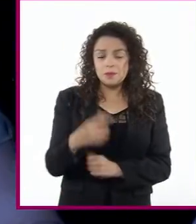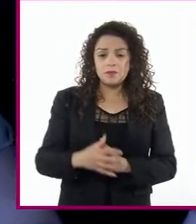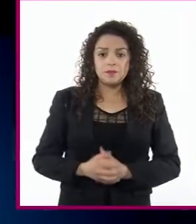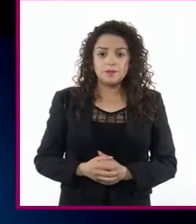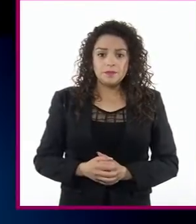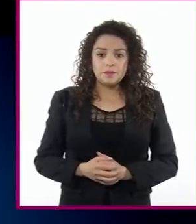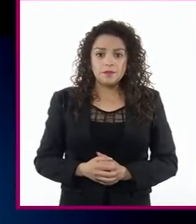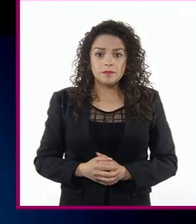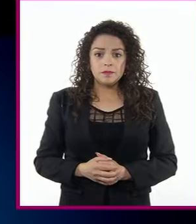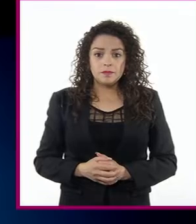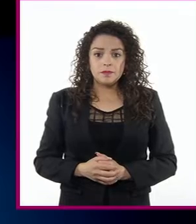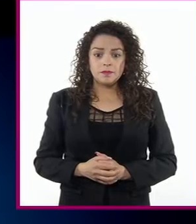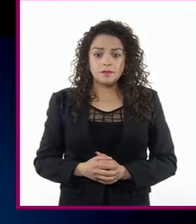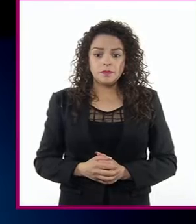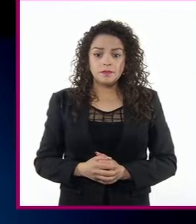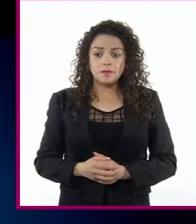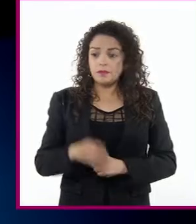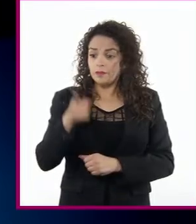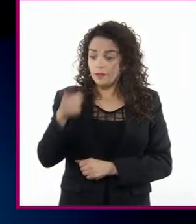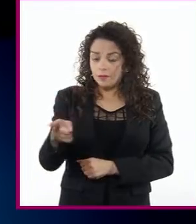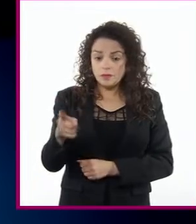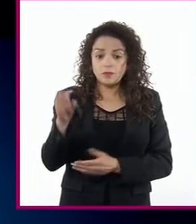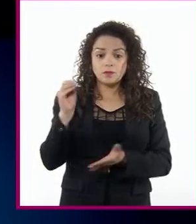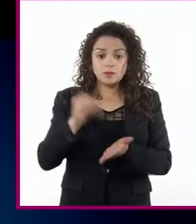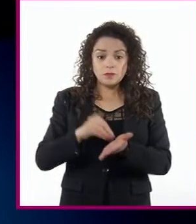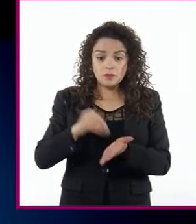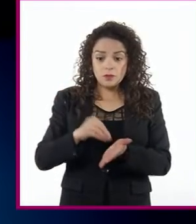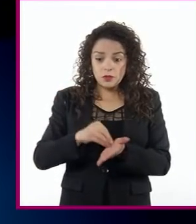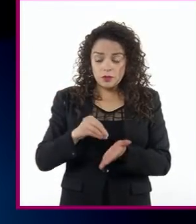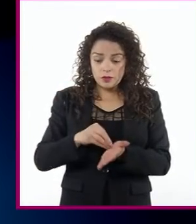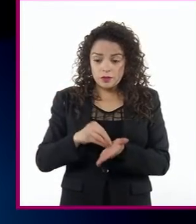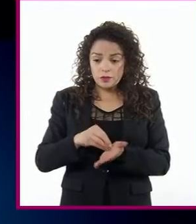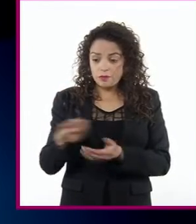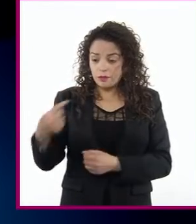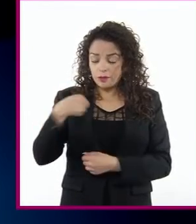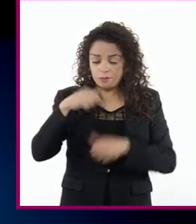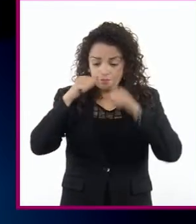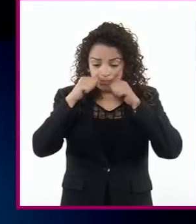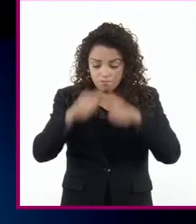puesto que consientes en ocuparte aún del ciego que soy ahora.